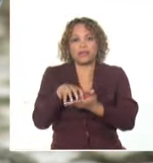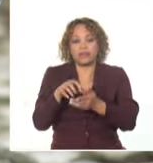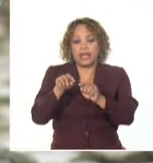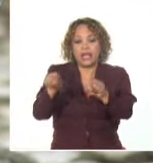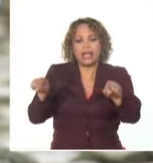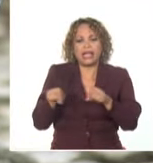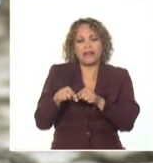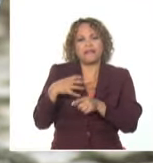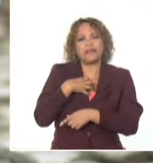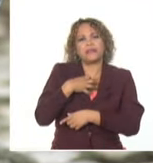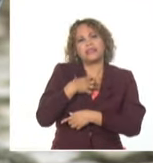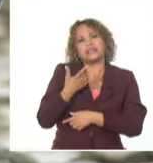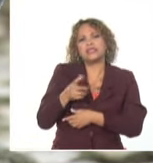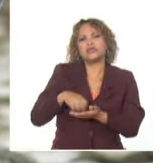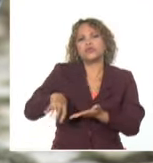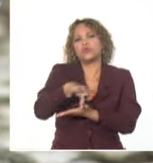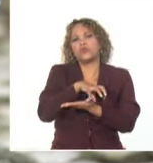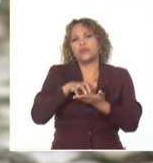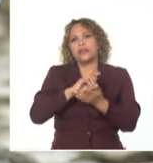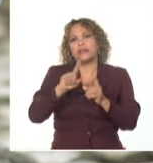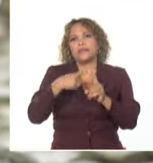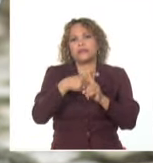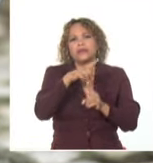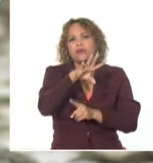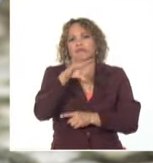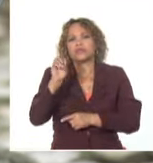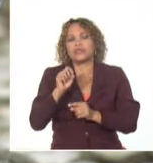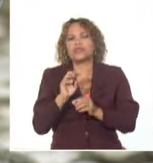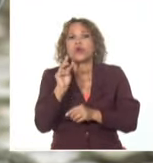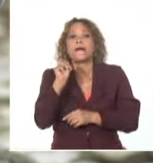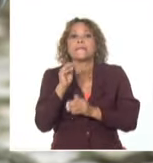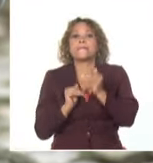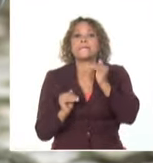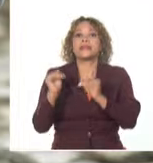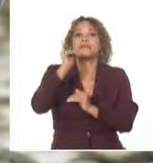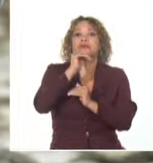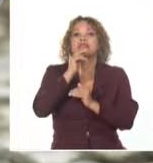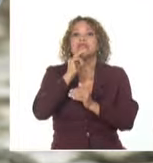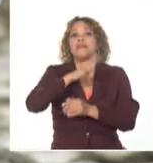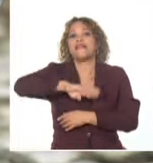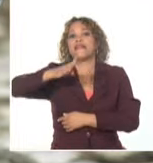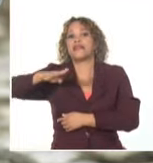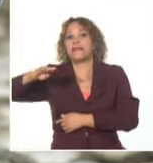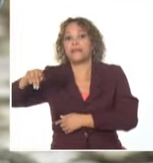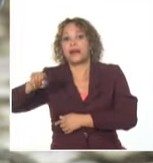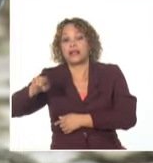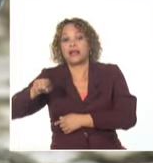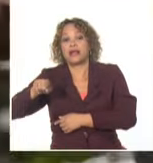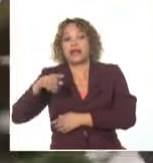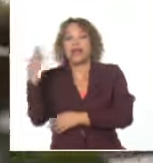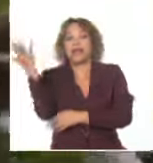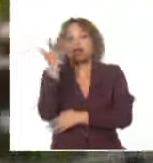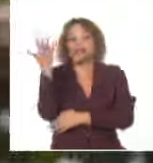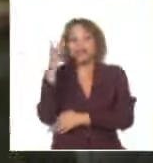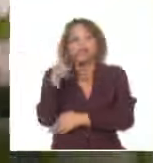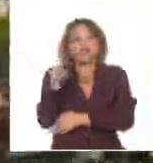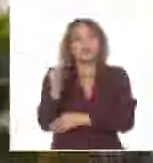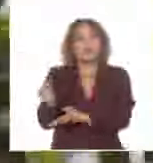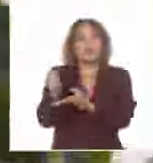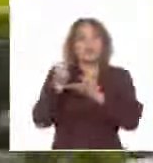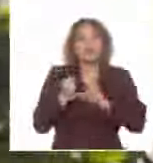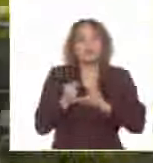a un lugar que tiene más de 400 metros por encima del mar. Entonces el medio ambiente ayuda mucho a